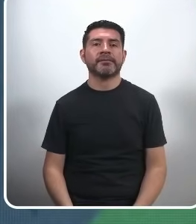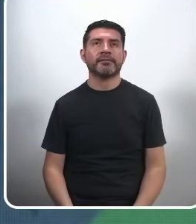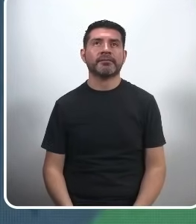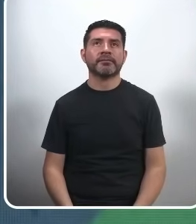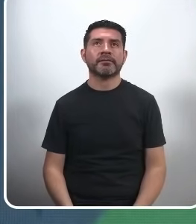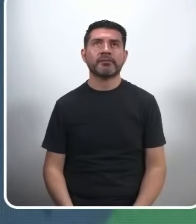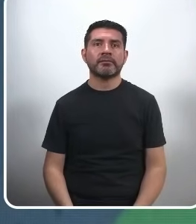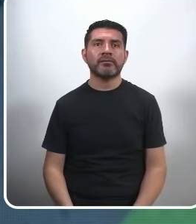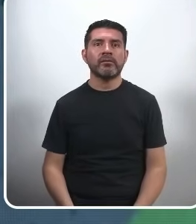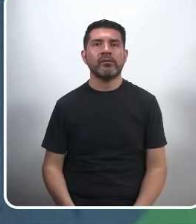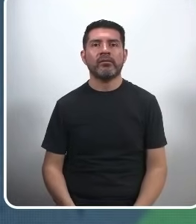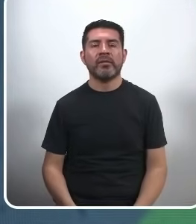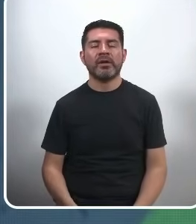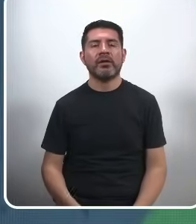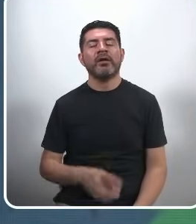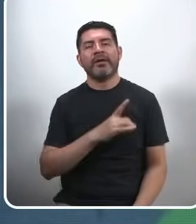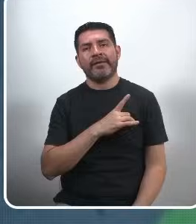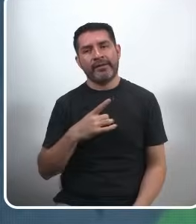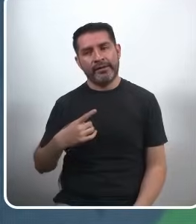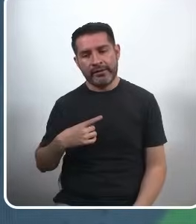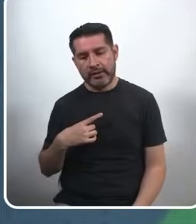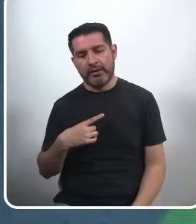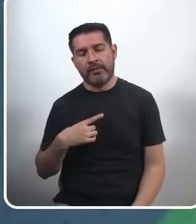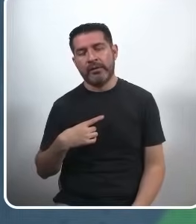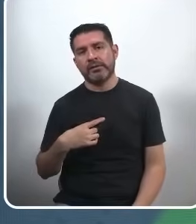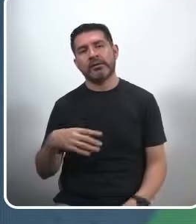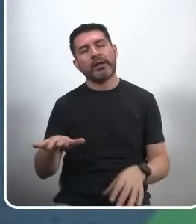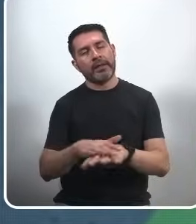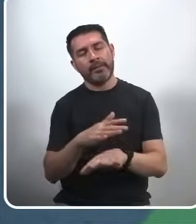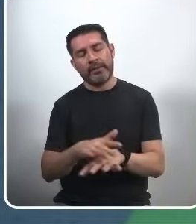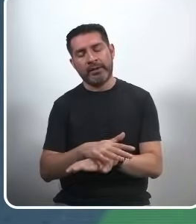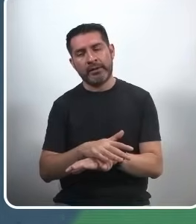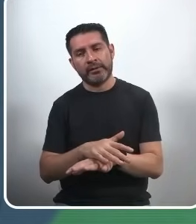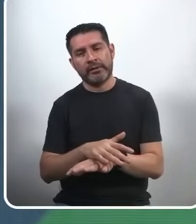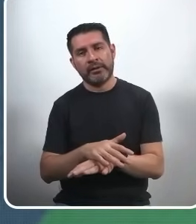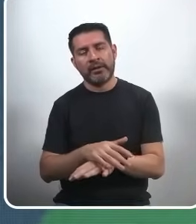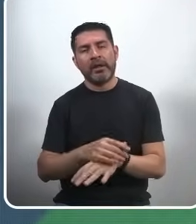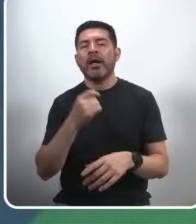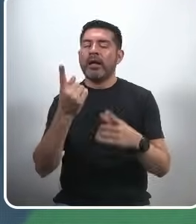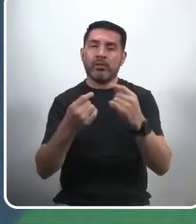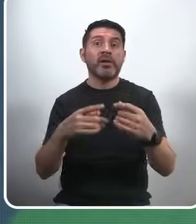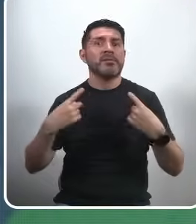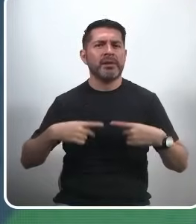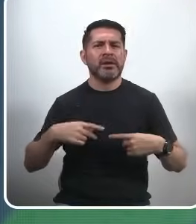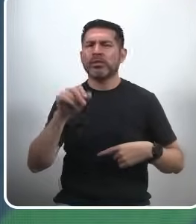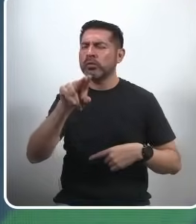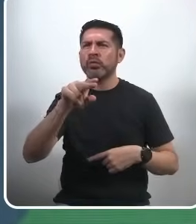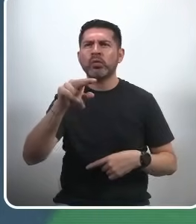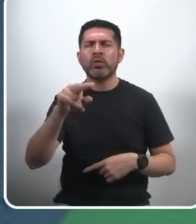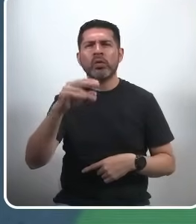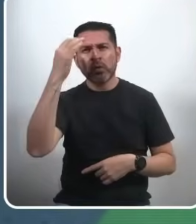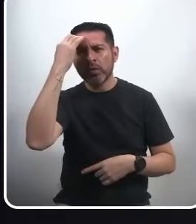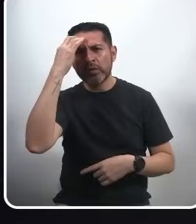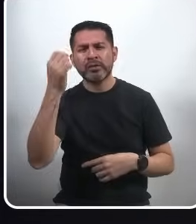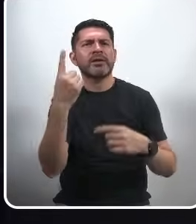escogen a la pareja equivocada. Como que por fin salió y dice, ay, ojalá yo se escoja bien, y otra.